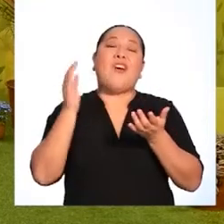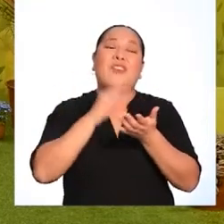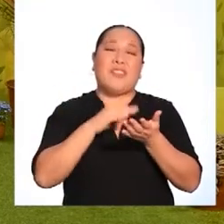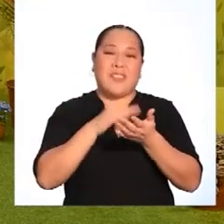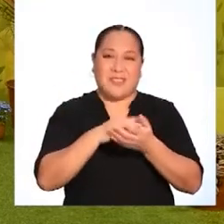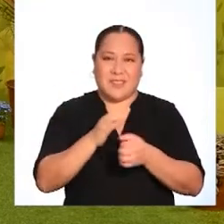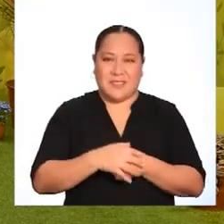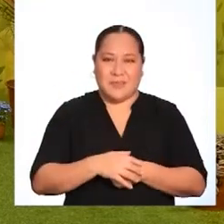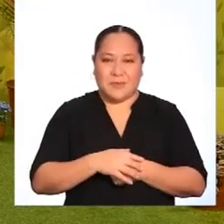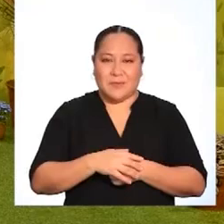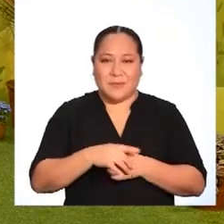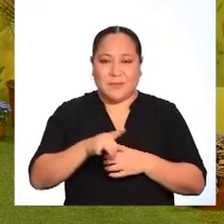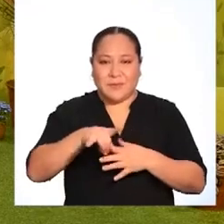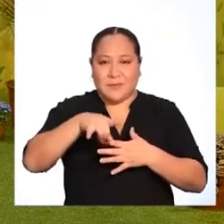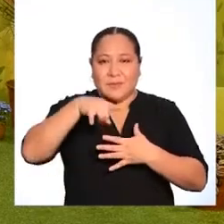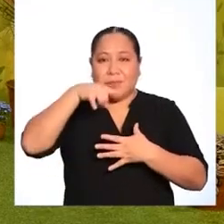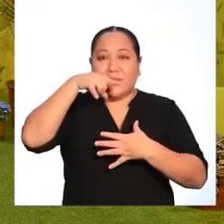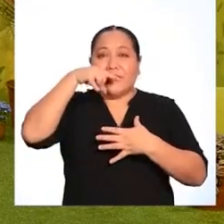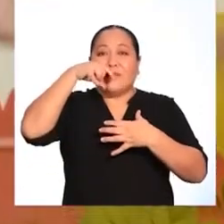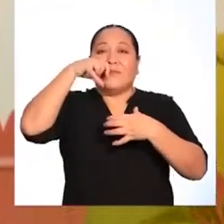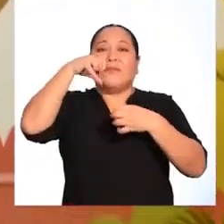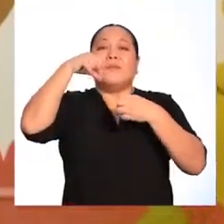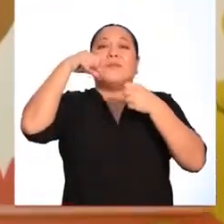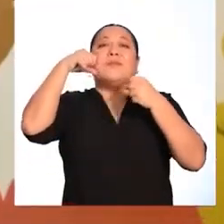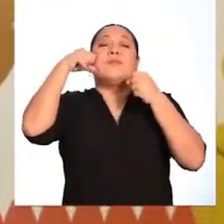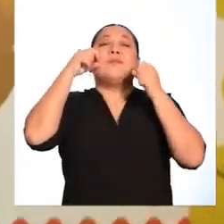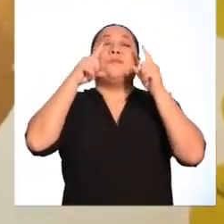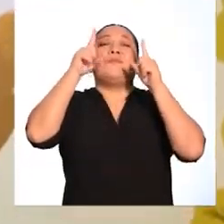vamos a hacerlo una vez más hacia arriba